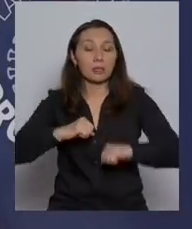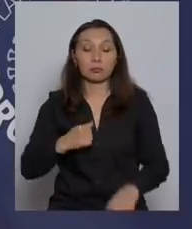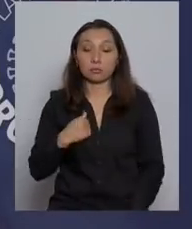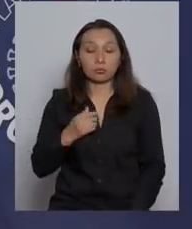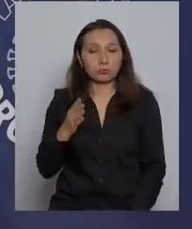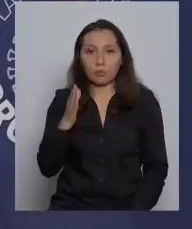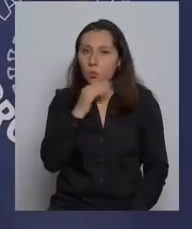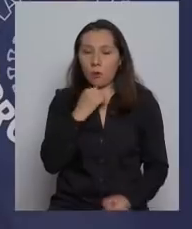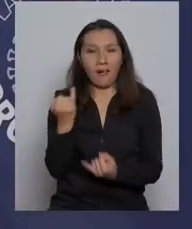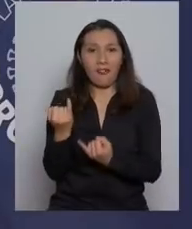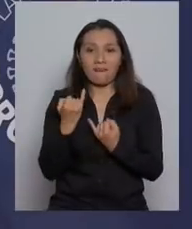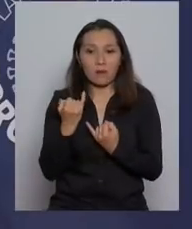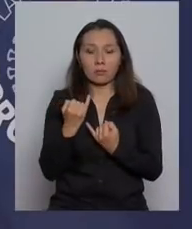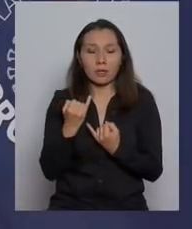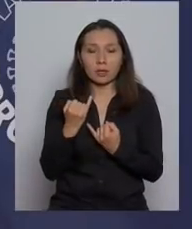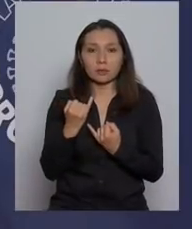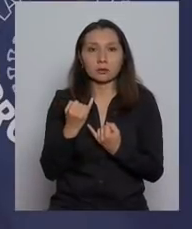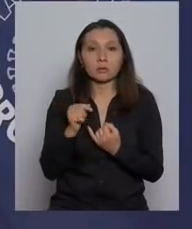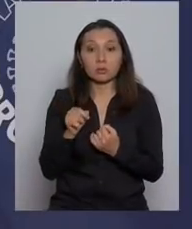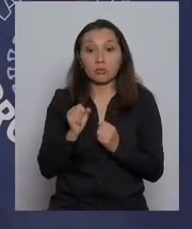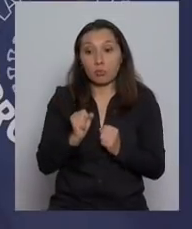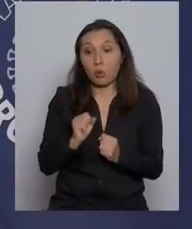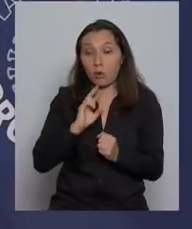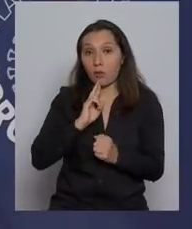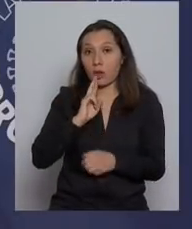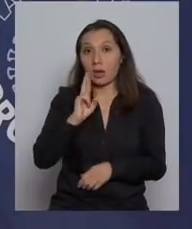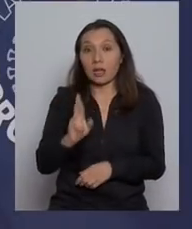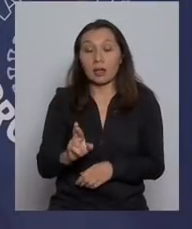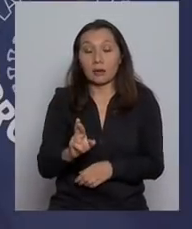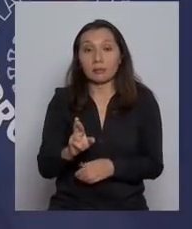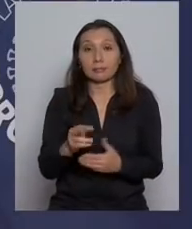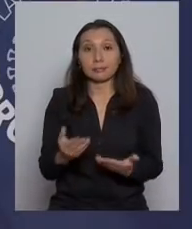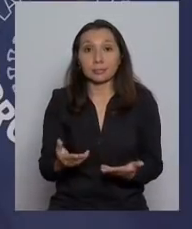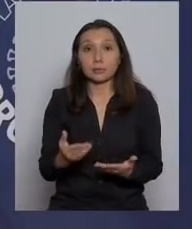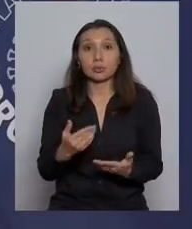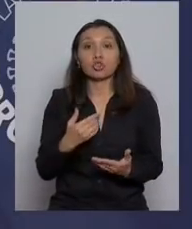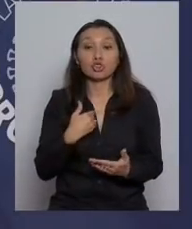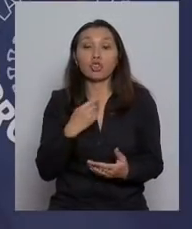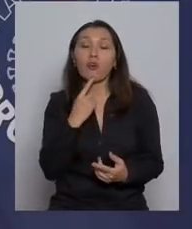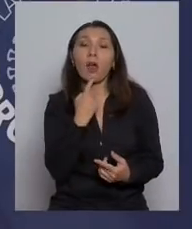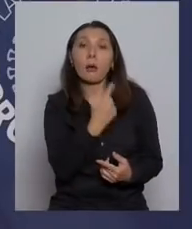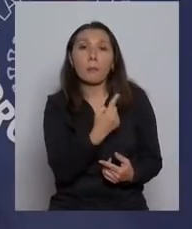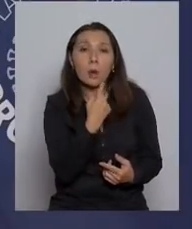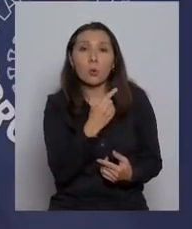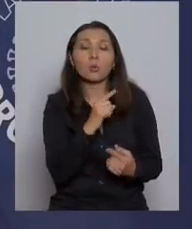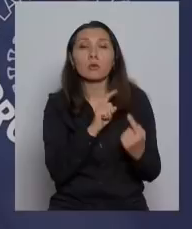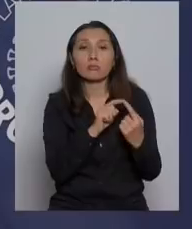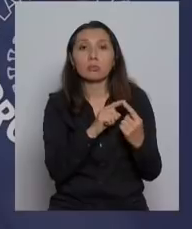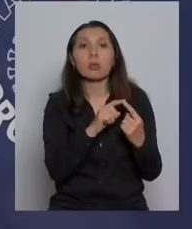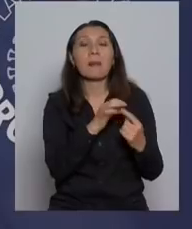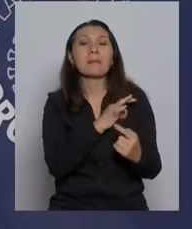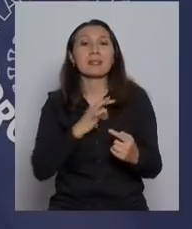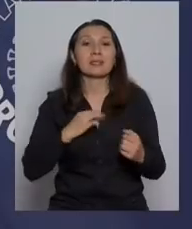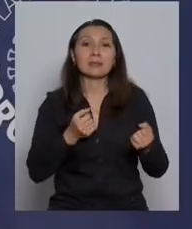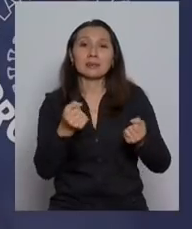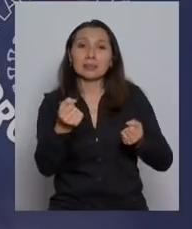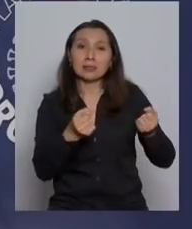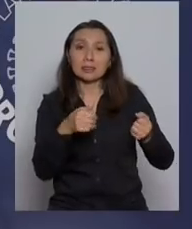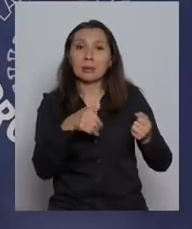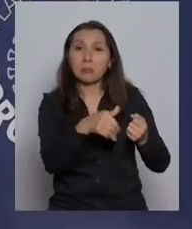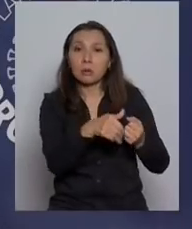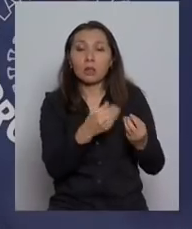No tengo una información particular a la que referirme, y me comunicaré, por supuesto, con la ministra de Transportes para